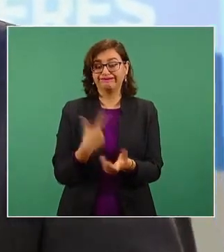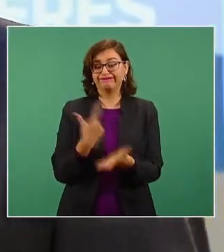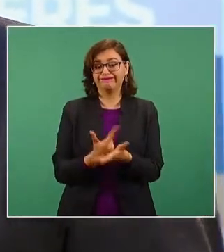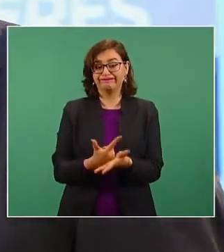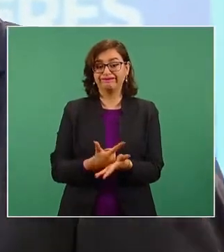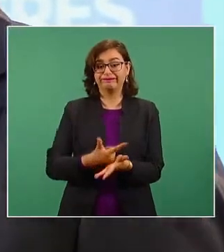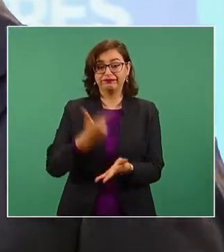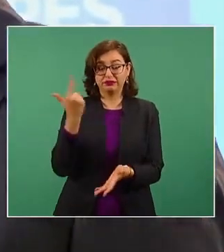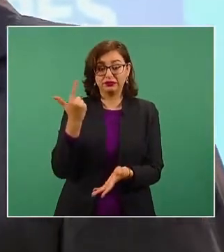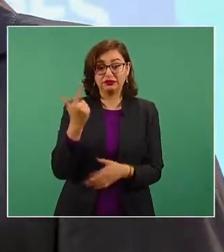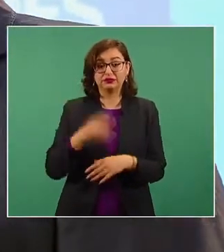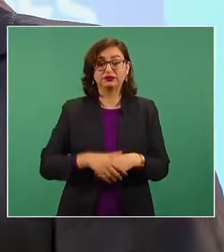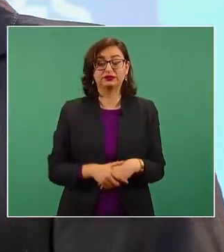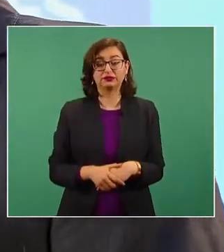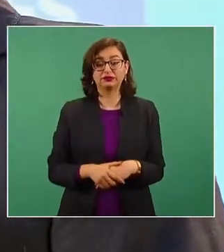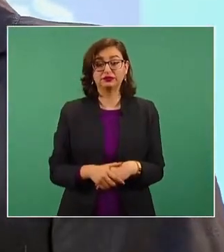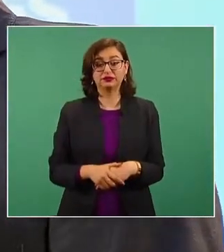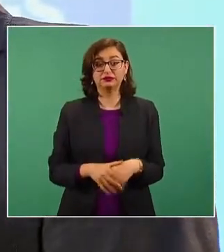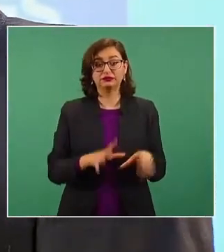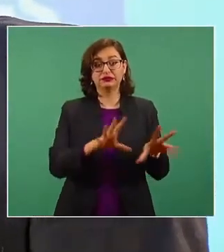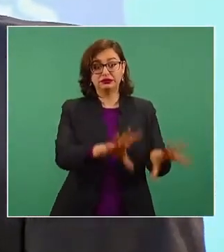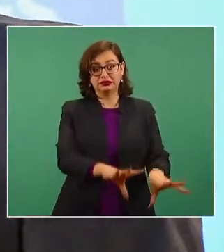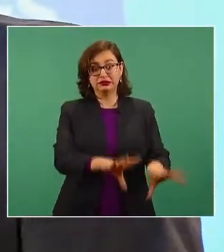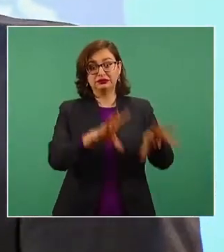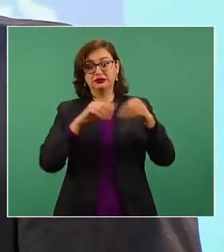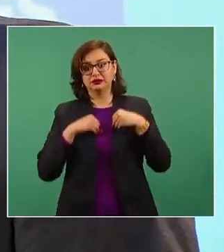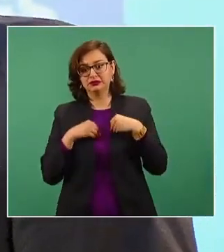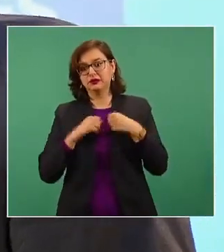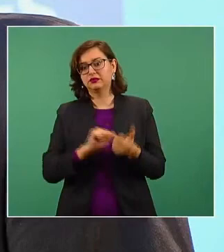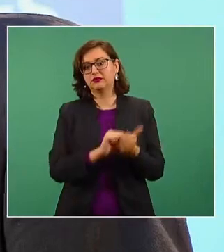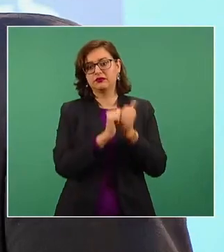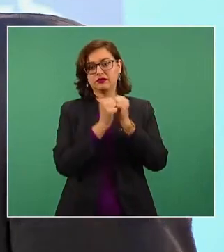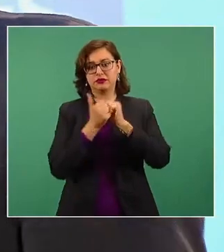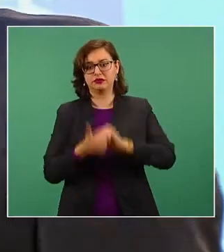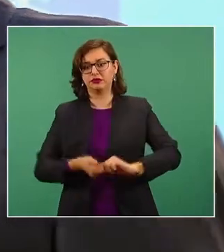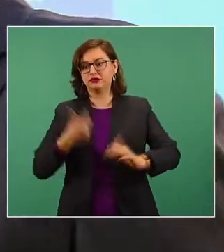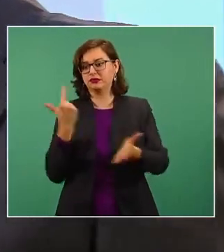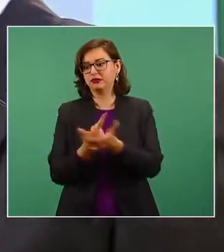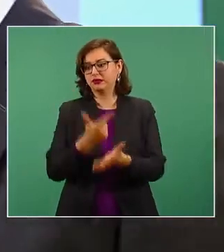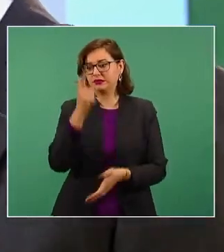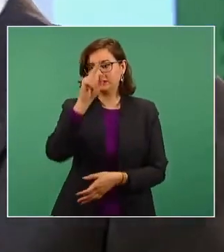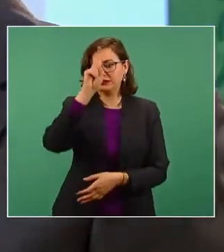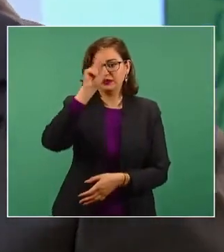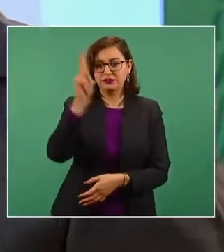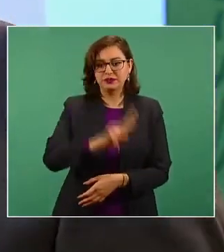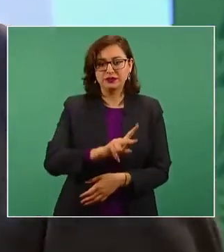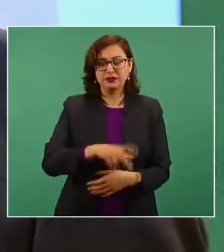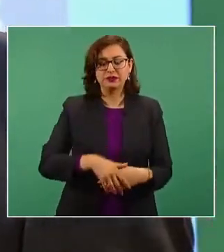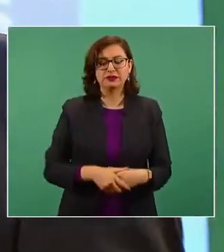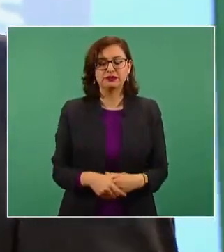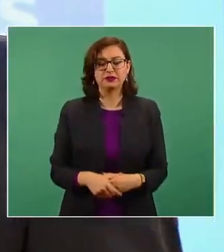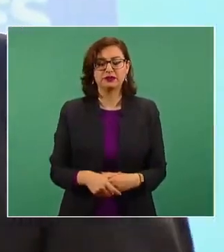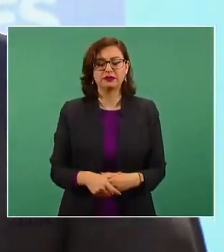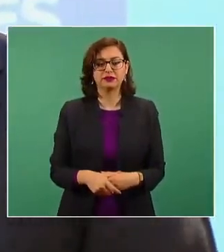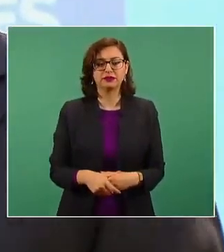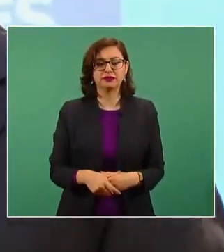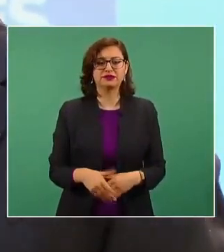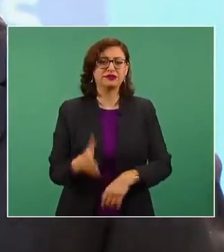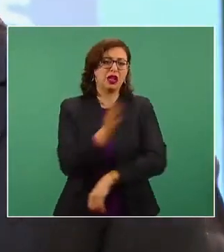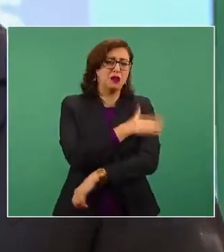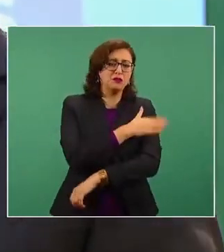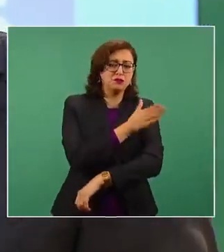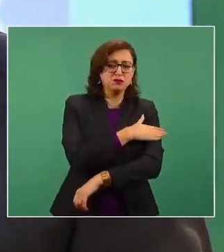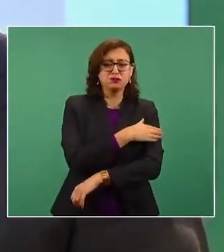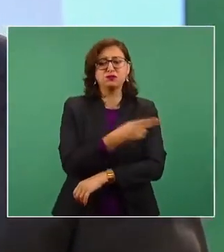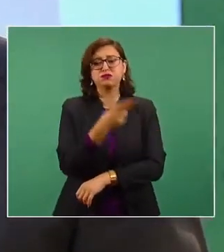Quienes tenemos problemas de alguna enfermedad crónica,